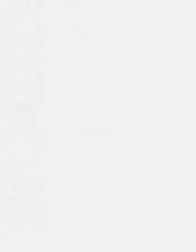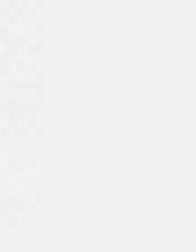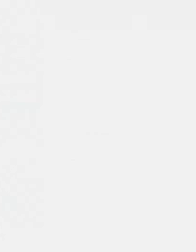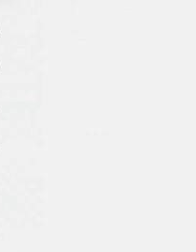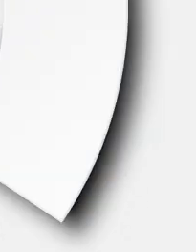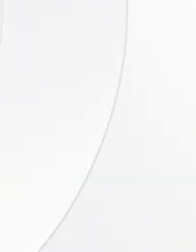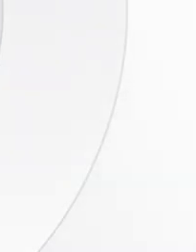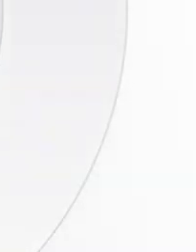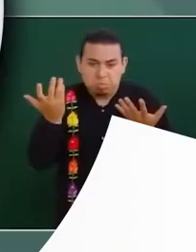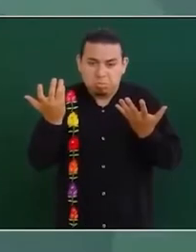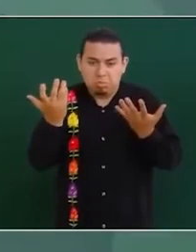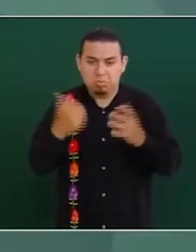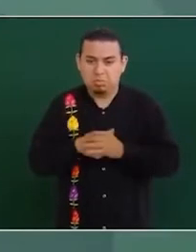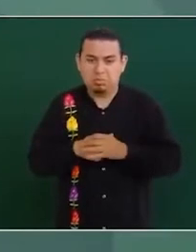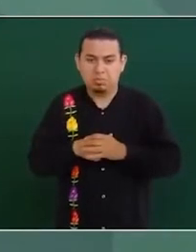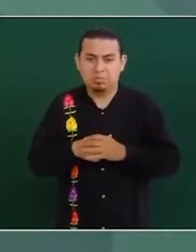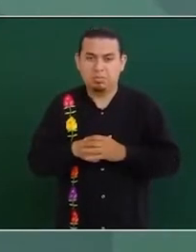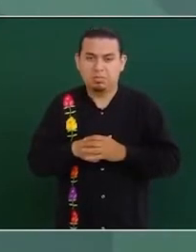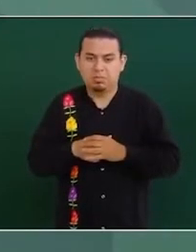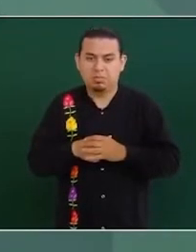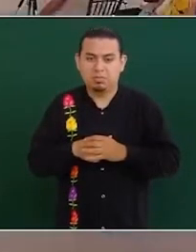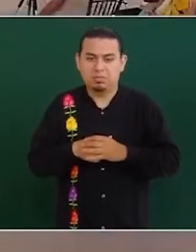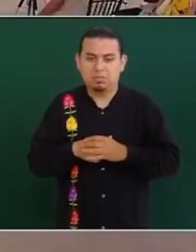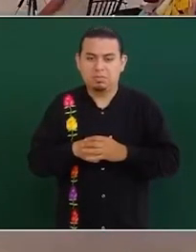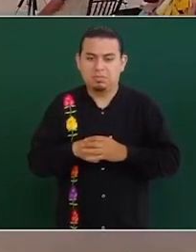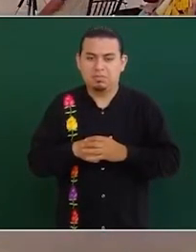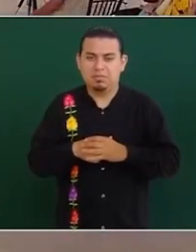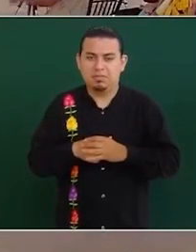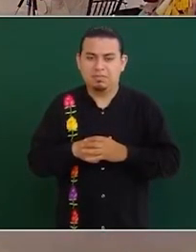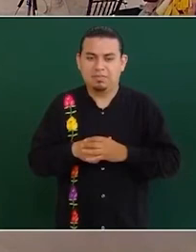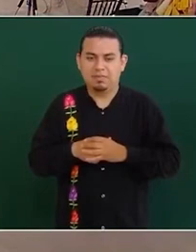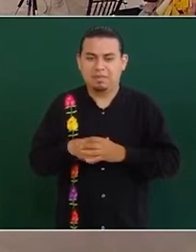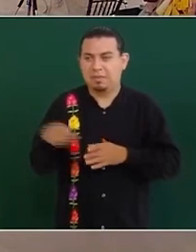Modi, que es un fenómeno. Tampoco el secretario de Gobernación.